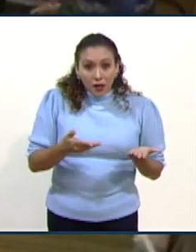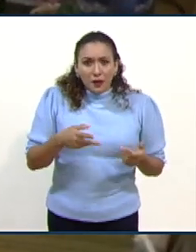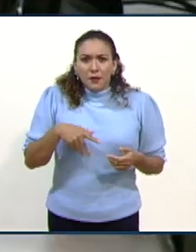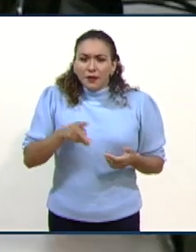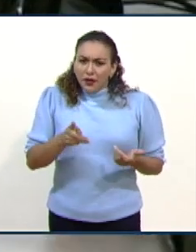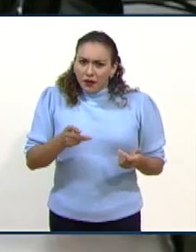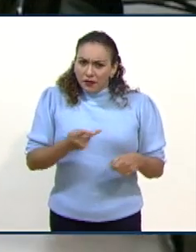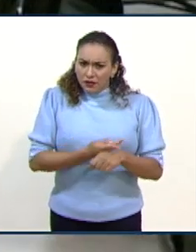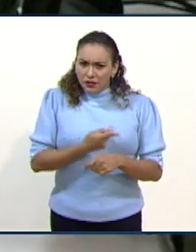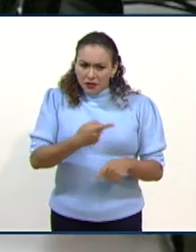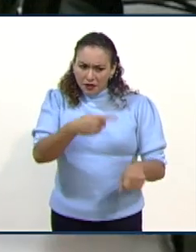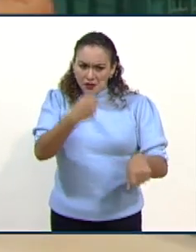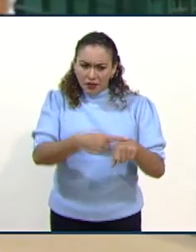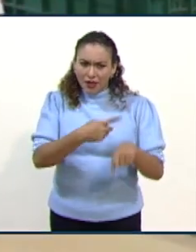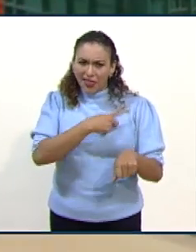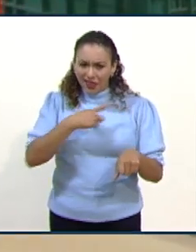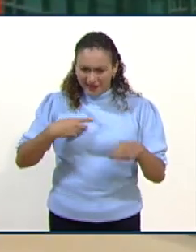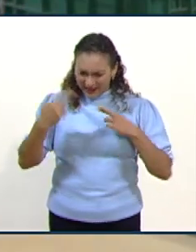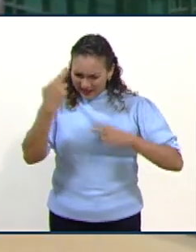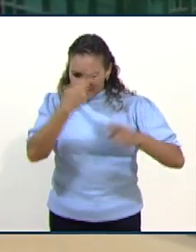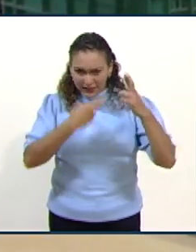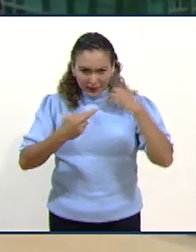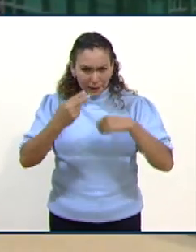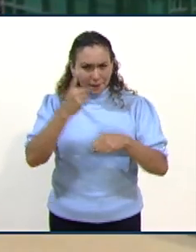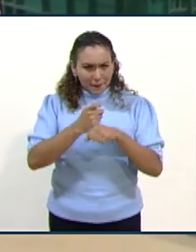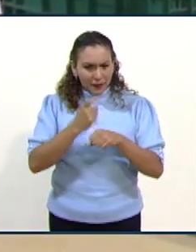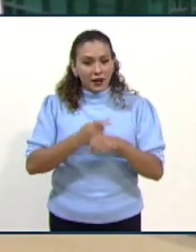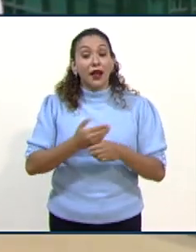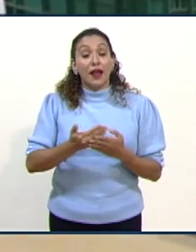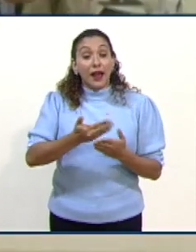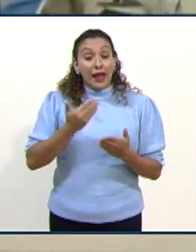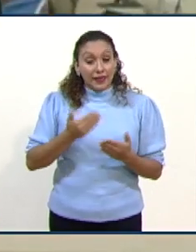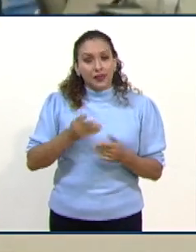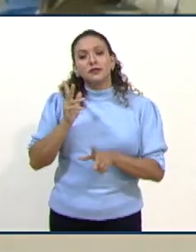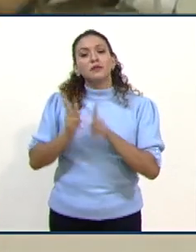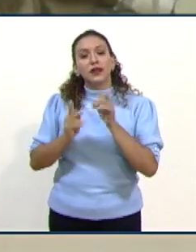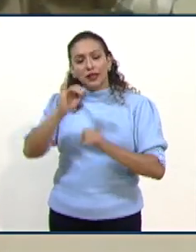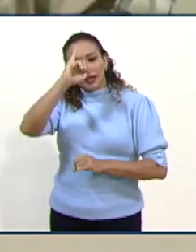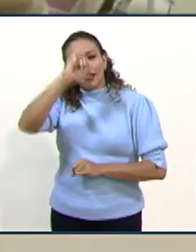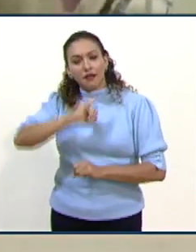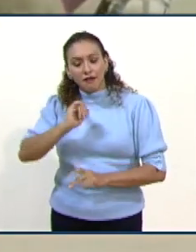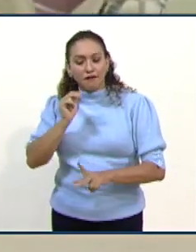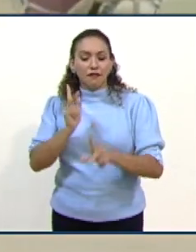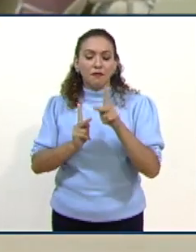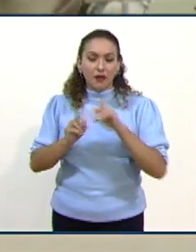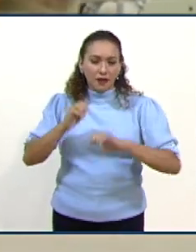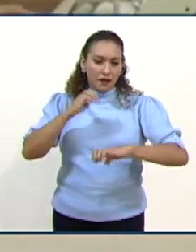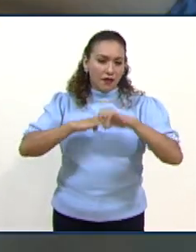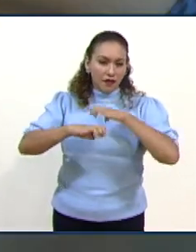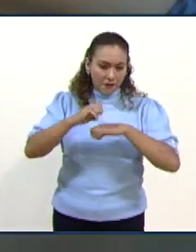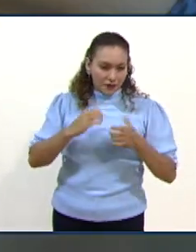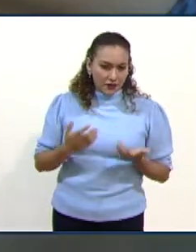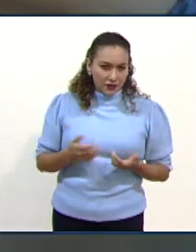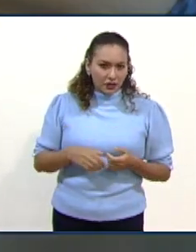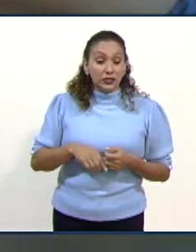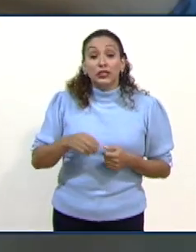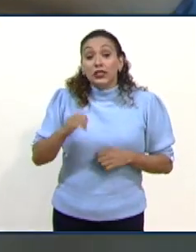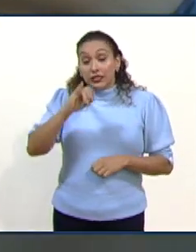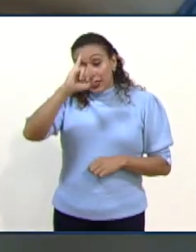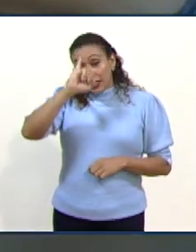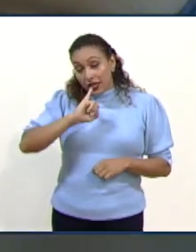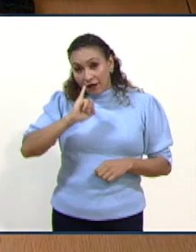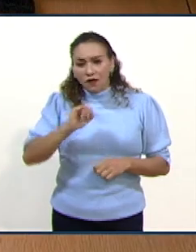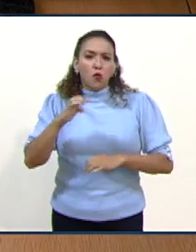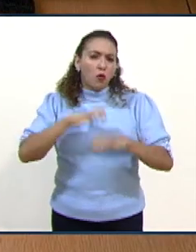por regla general debe de agotarse antes de acudir a juicio, el legislador estableció como casos de excepción los